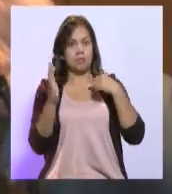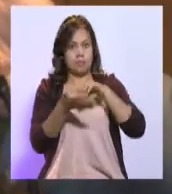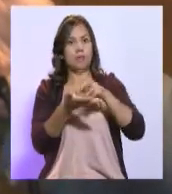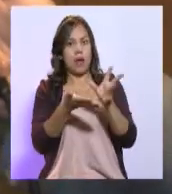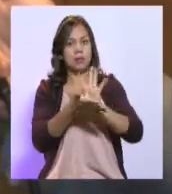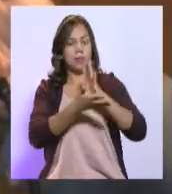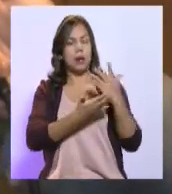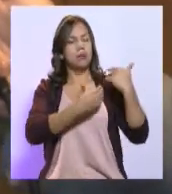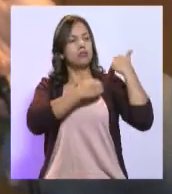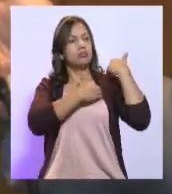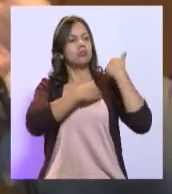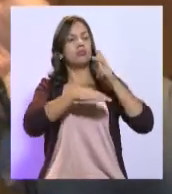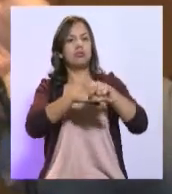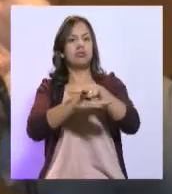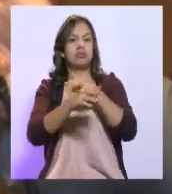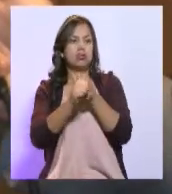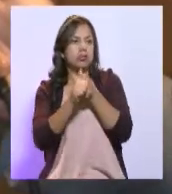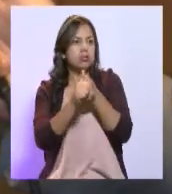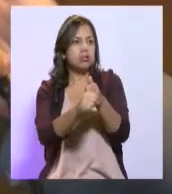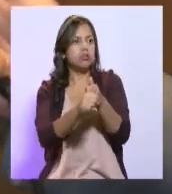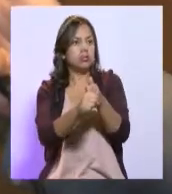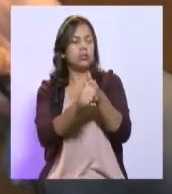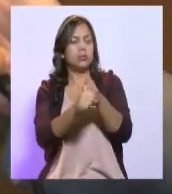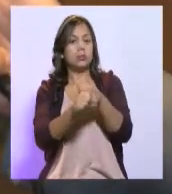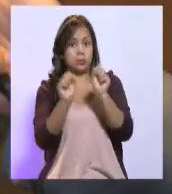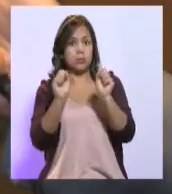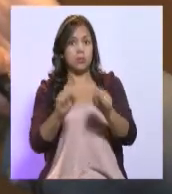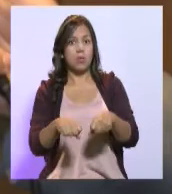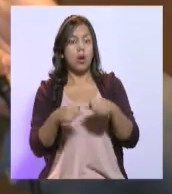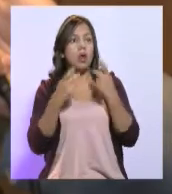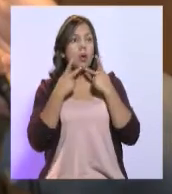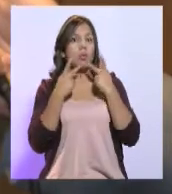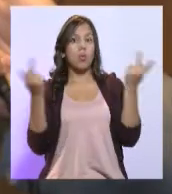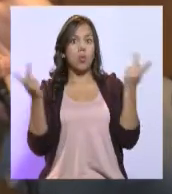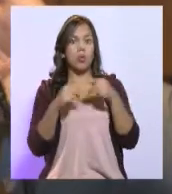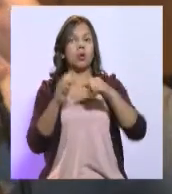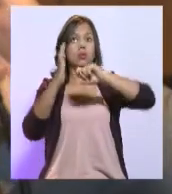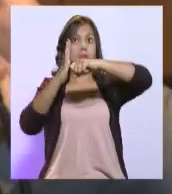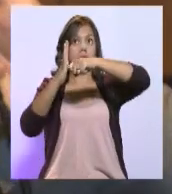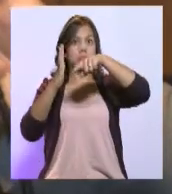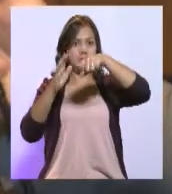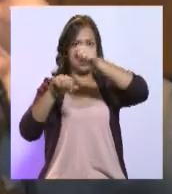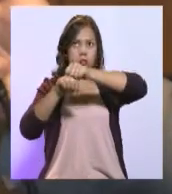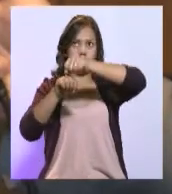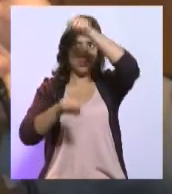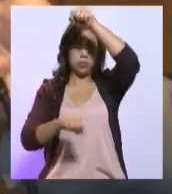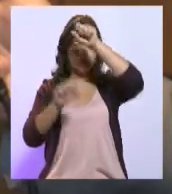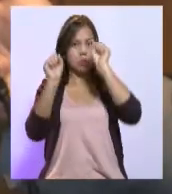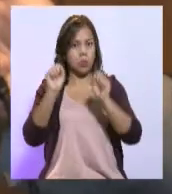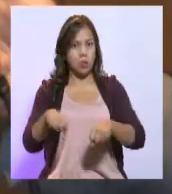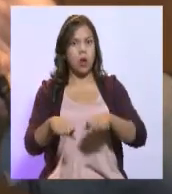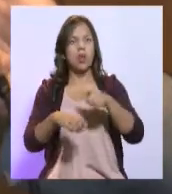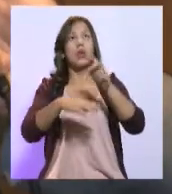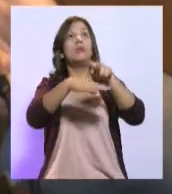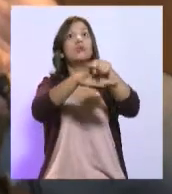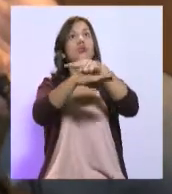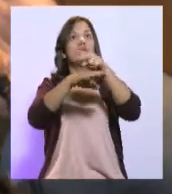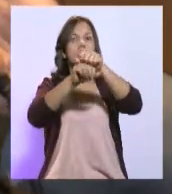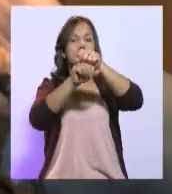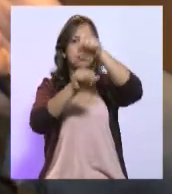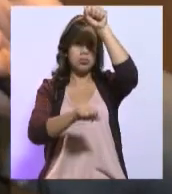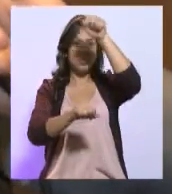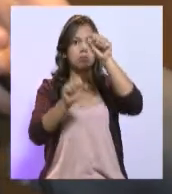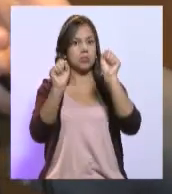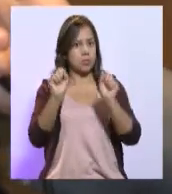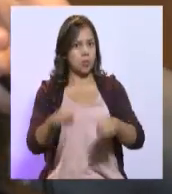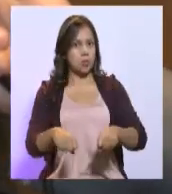facultad de la Asamblea fiscalizar a los poderes públicos, entre esos la Contraloría General del Estado, la misma Procuraduría, quienes tendrán que ser convocados